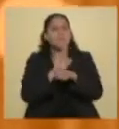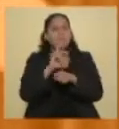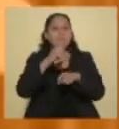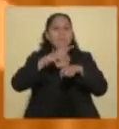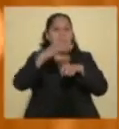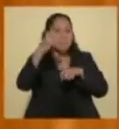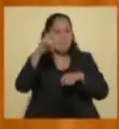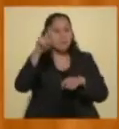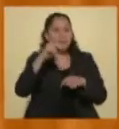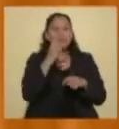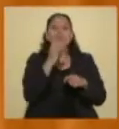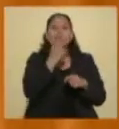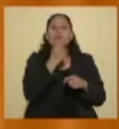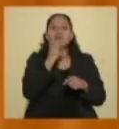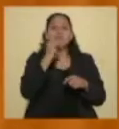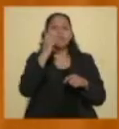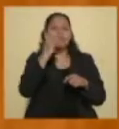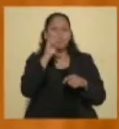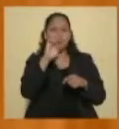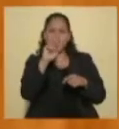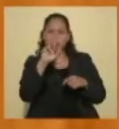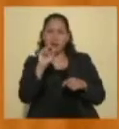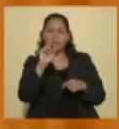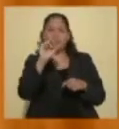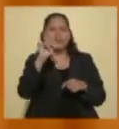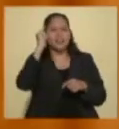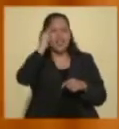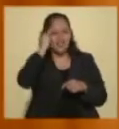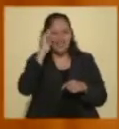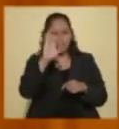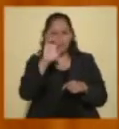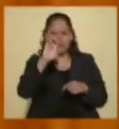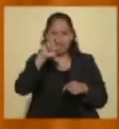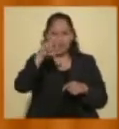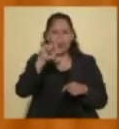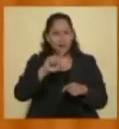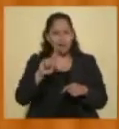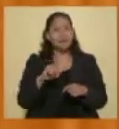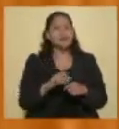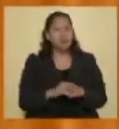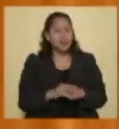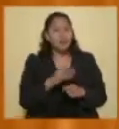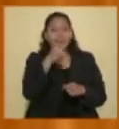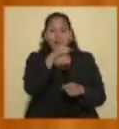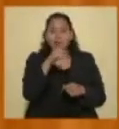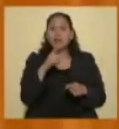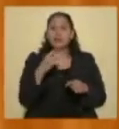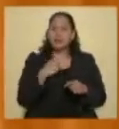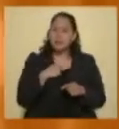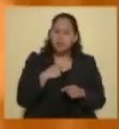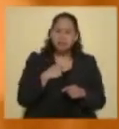Perla, con Pedro Armendáriz, dirigida por el Indio Fernández. En fin, pues me tocó